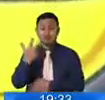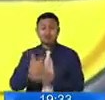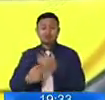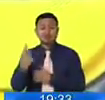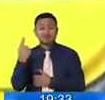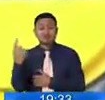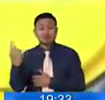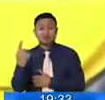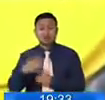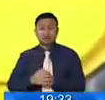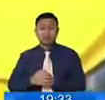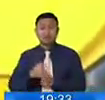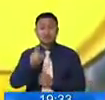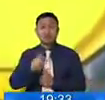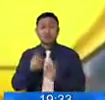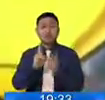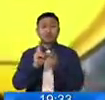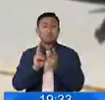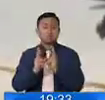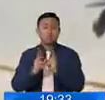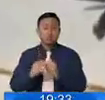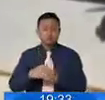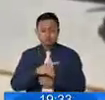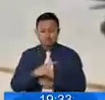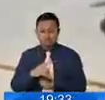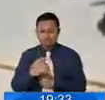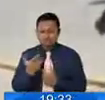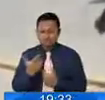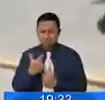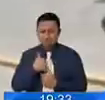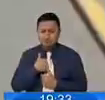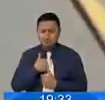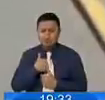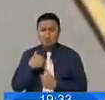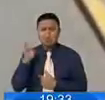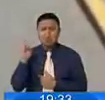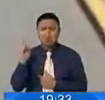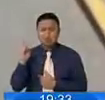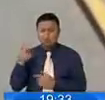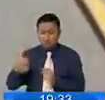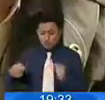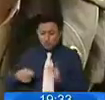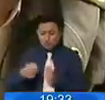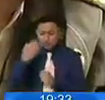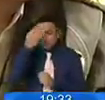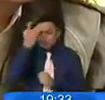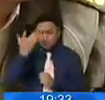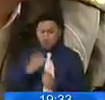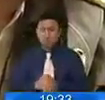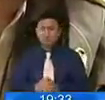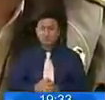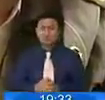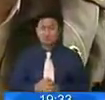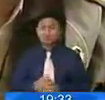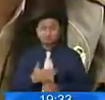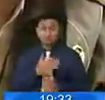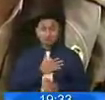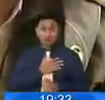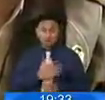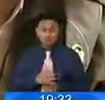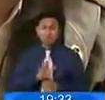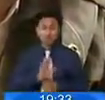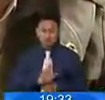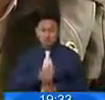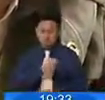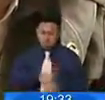en la orfandad y una viuda intenta entender por qué le arrebataron de esa forma a su compañero de vida. Tampoco tengo un alma vengativa para